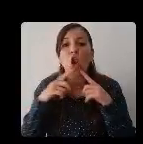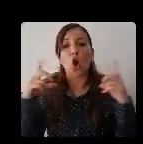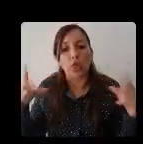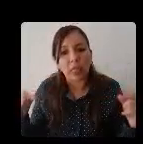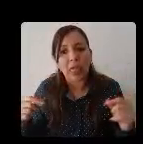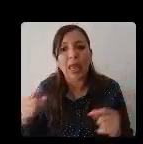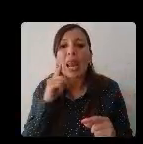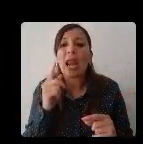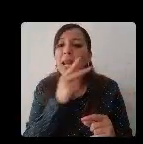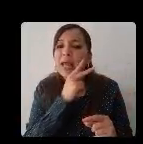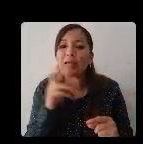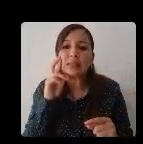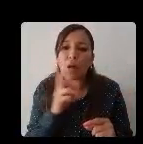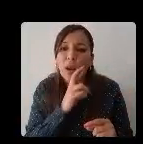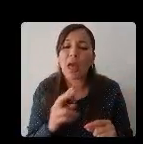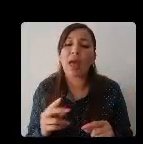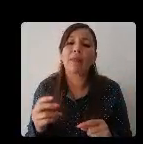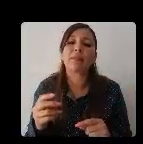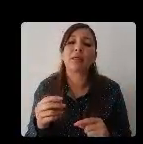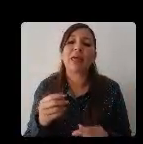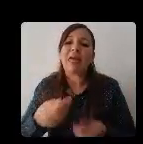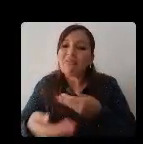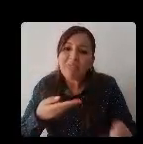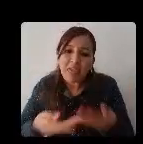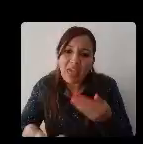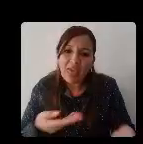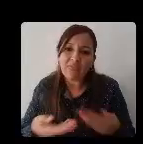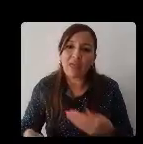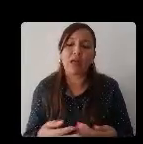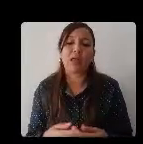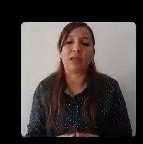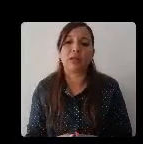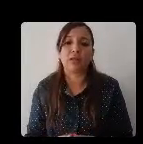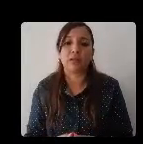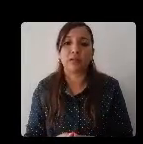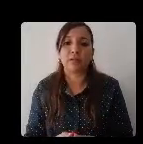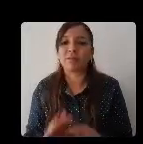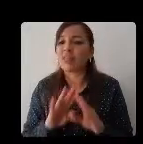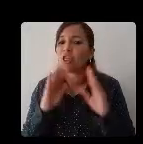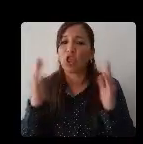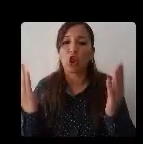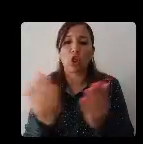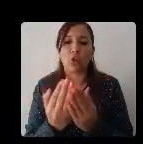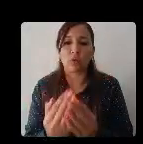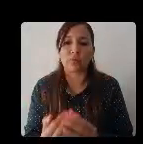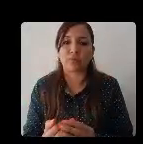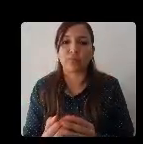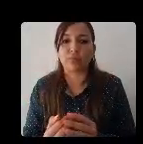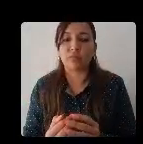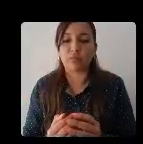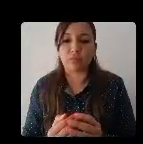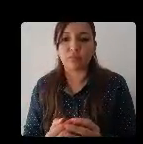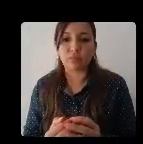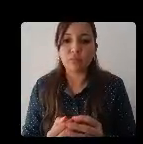Es un producto que nunca vamos a dejar de promover o de activar o de hacer muchas cosas para hacer conocer a muchos visitantes